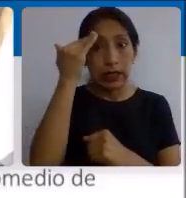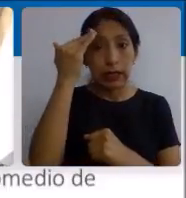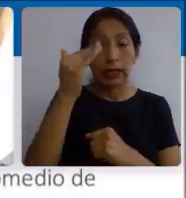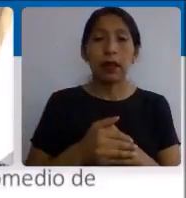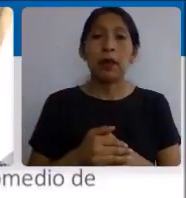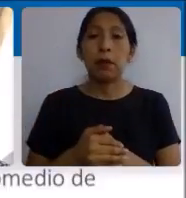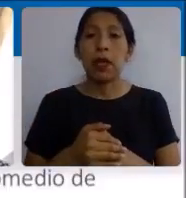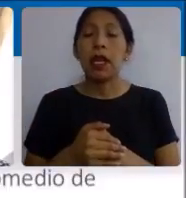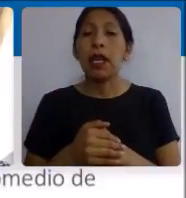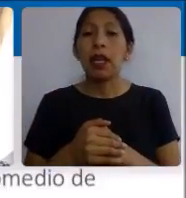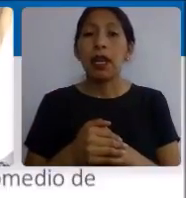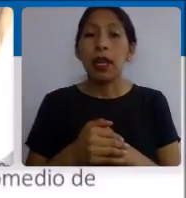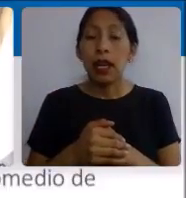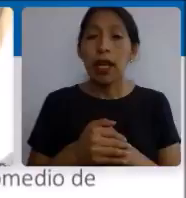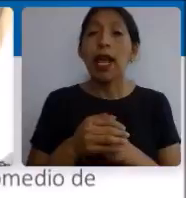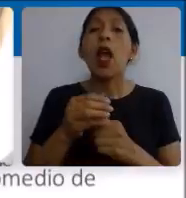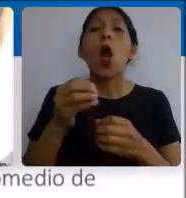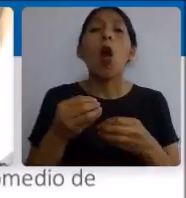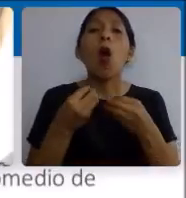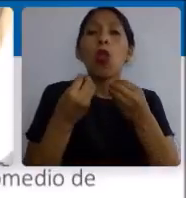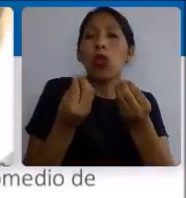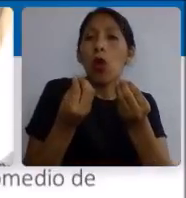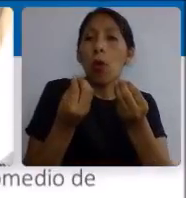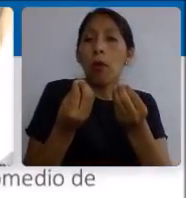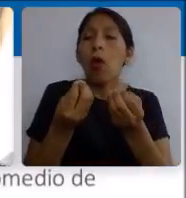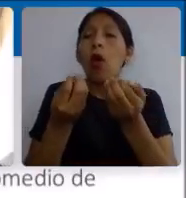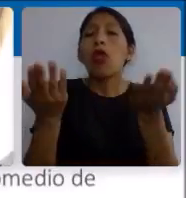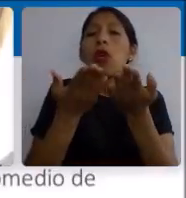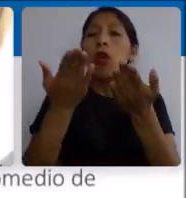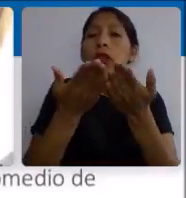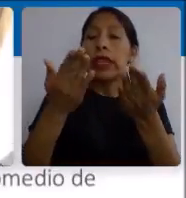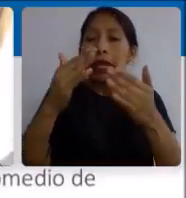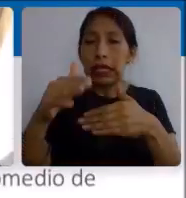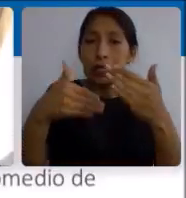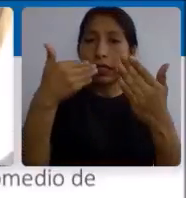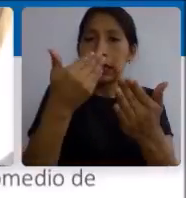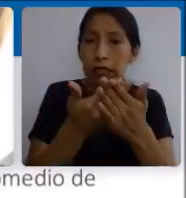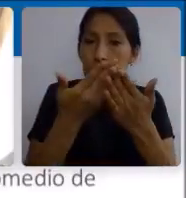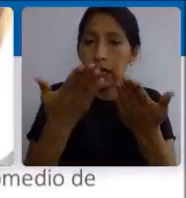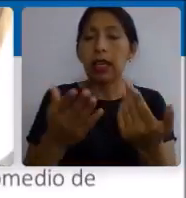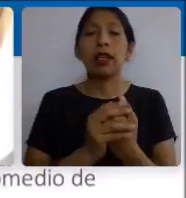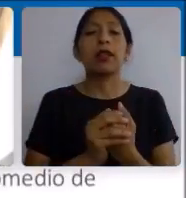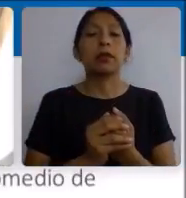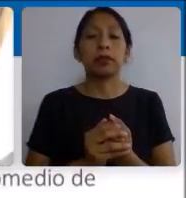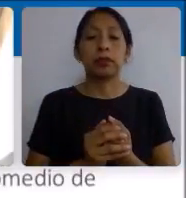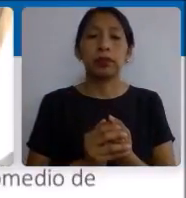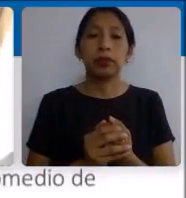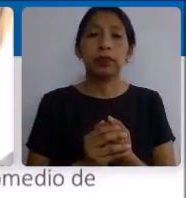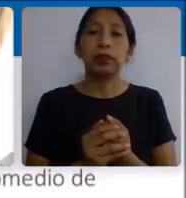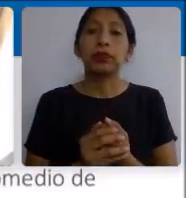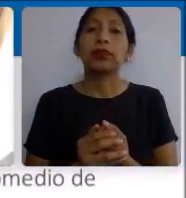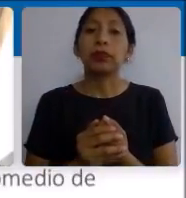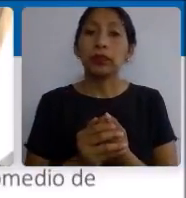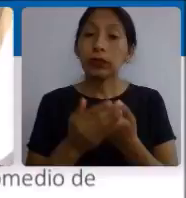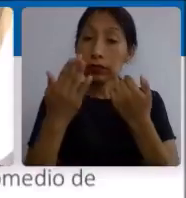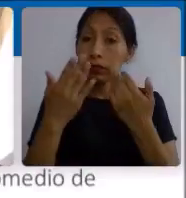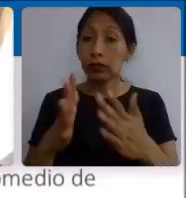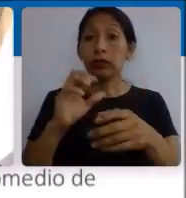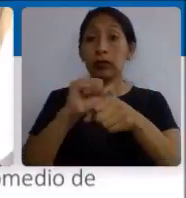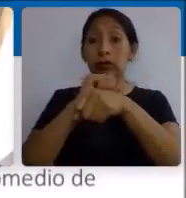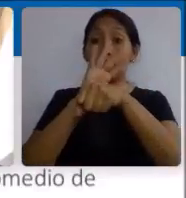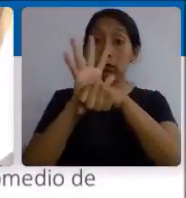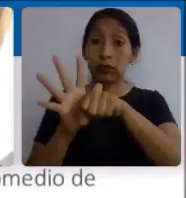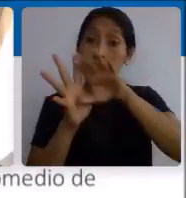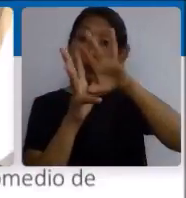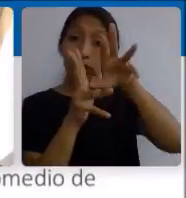uno debe llegar y poder promocionar su producto, ¿no? Sin embargo, a raíz de la pandemia,